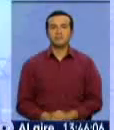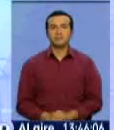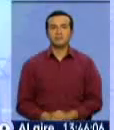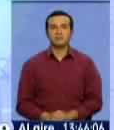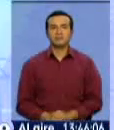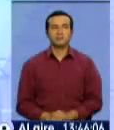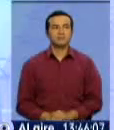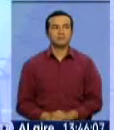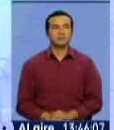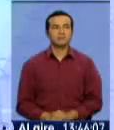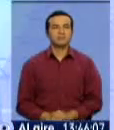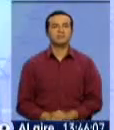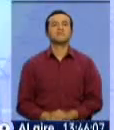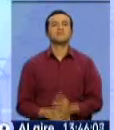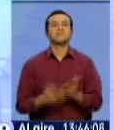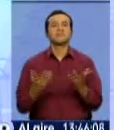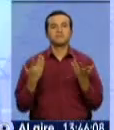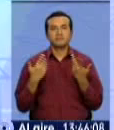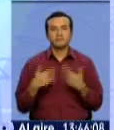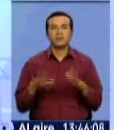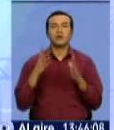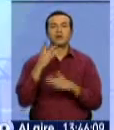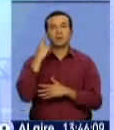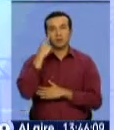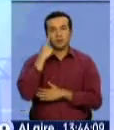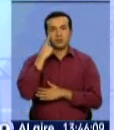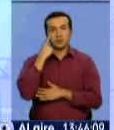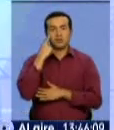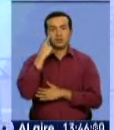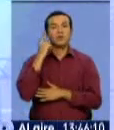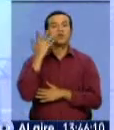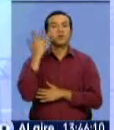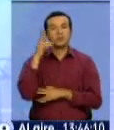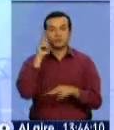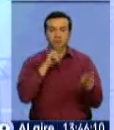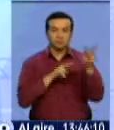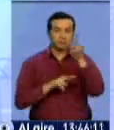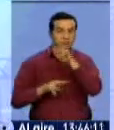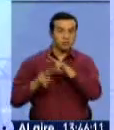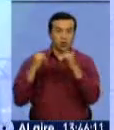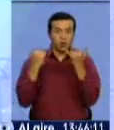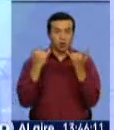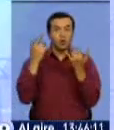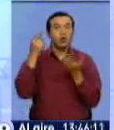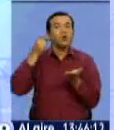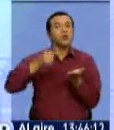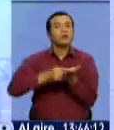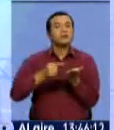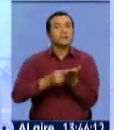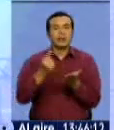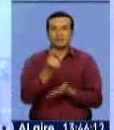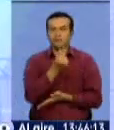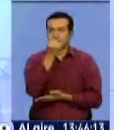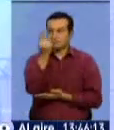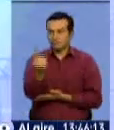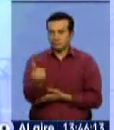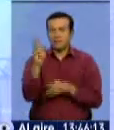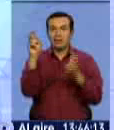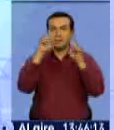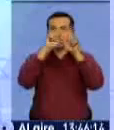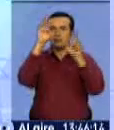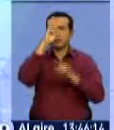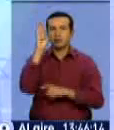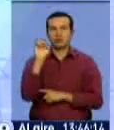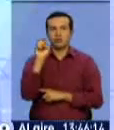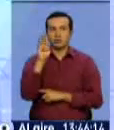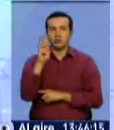En el laboratorio de criminalística se desarrolla una audiencia privada para conocer el contenido de una memoria USB en el caso de Brecht. Nuestra